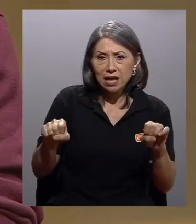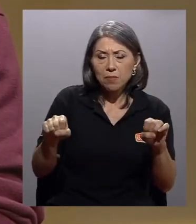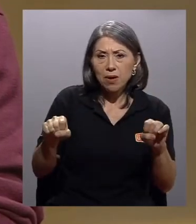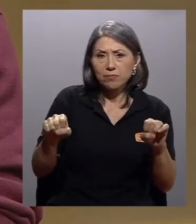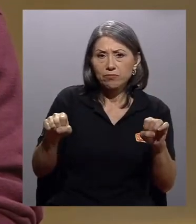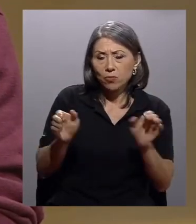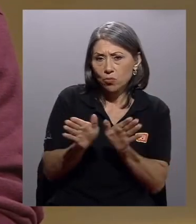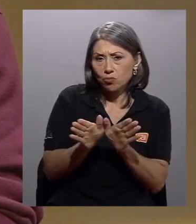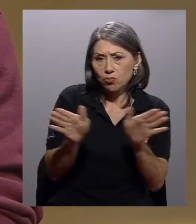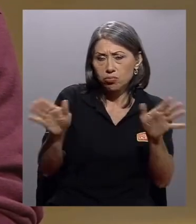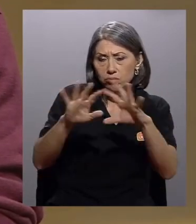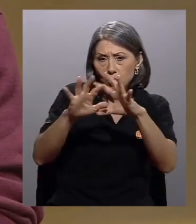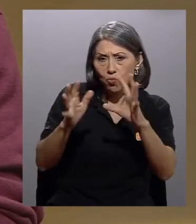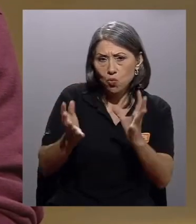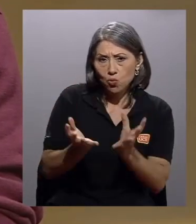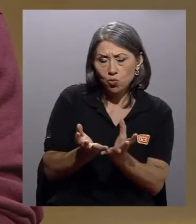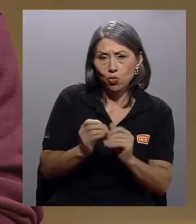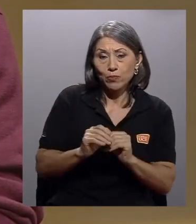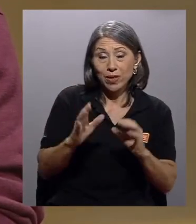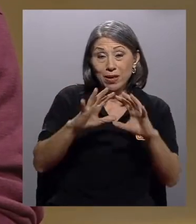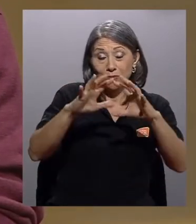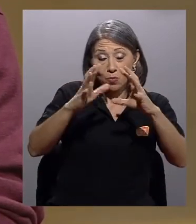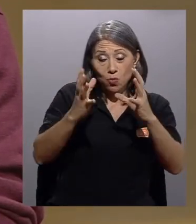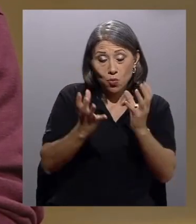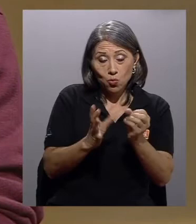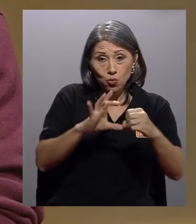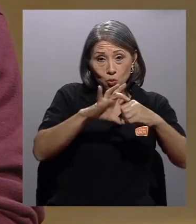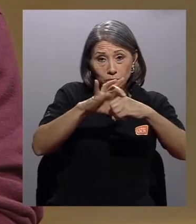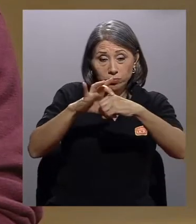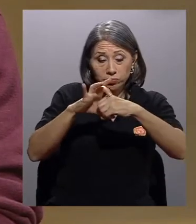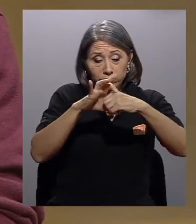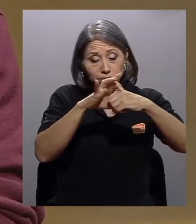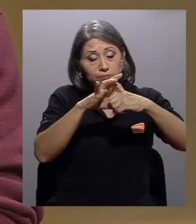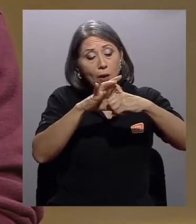nuestro pequeño territorio, pues es una partícula